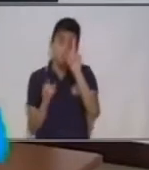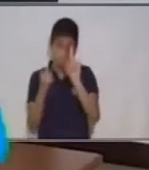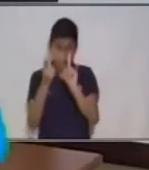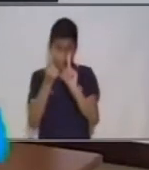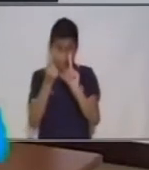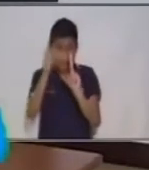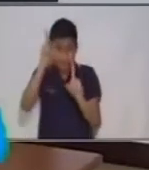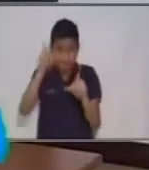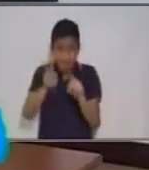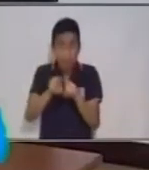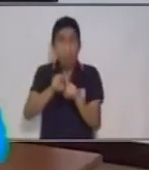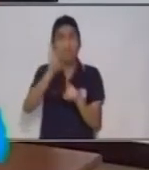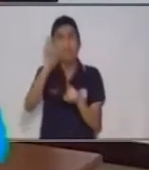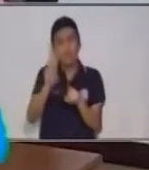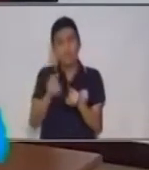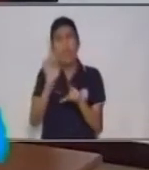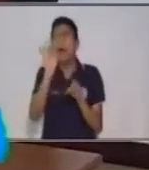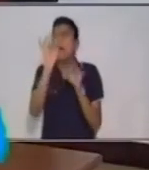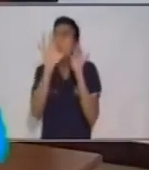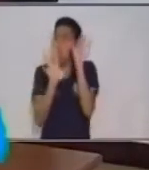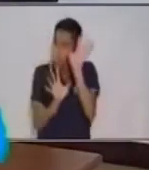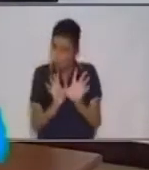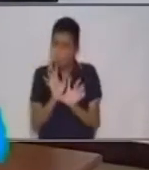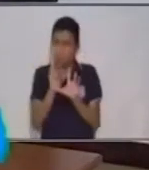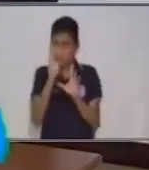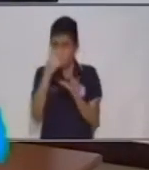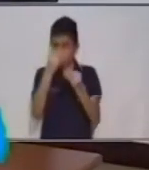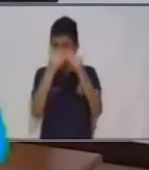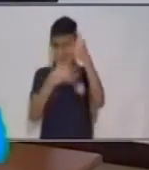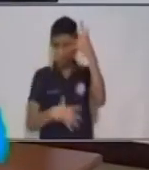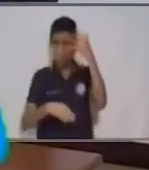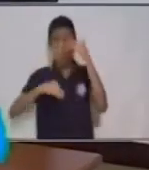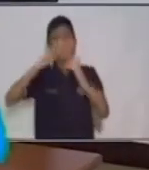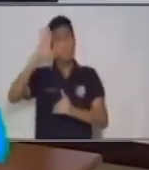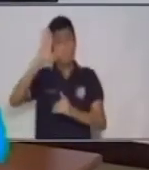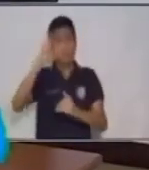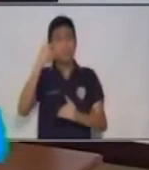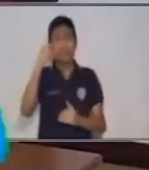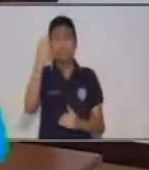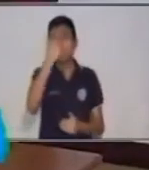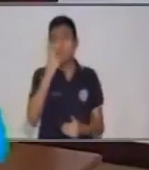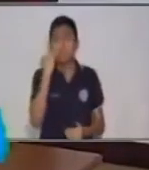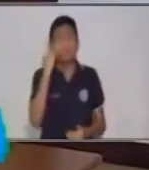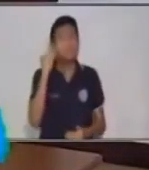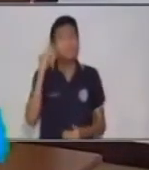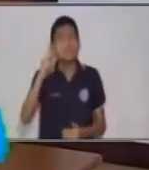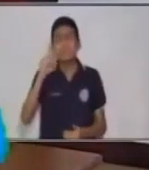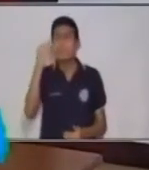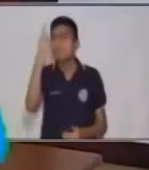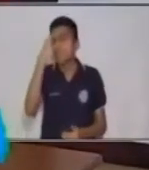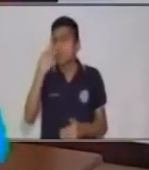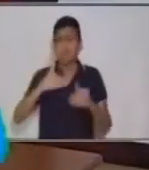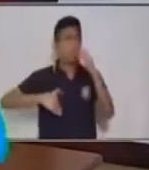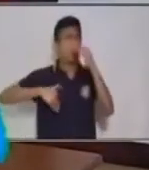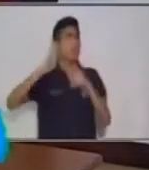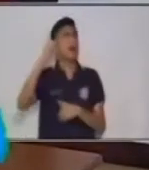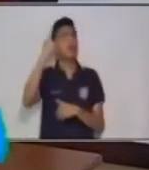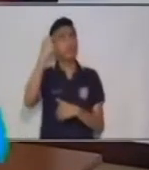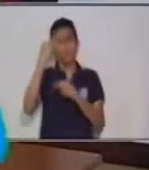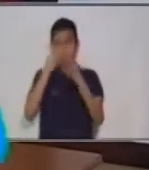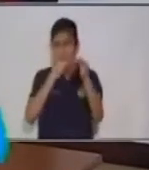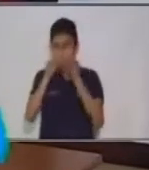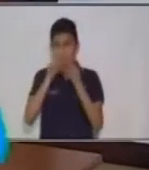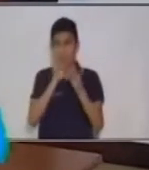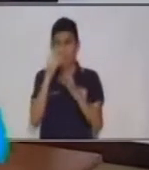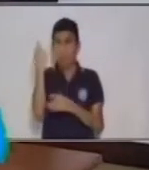a utilizar solamente esos porque es lo que amerita lo que nos está pidiendo. Pero en otra ocasión nos van a pedir otros signos que van a